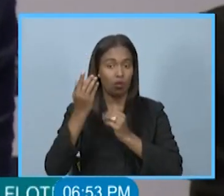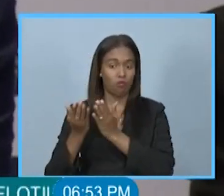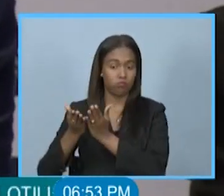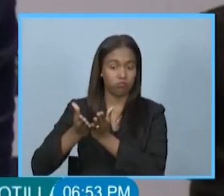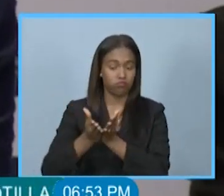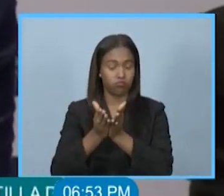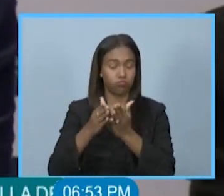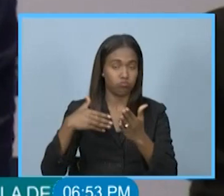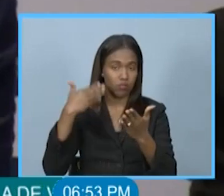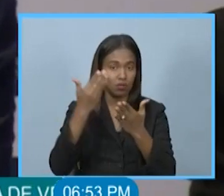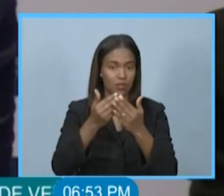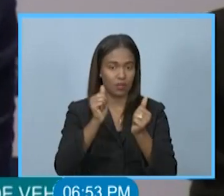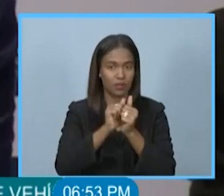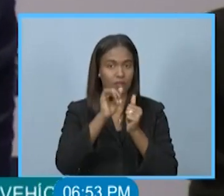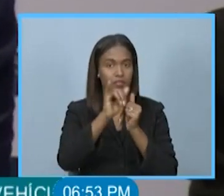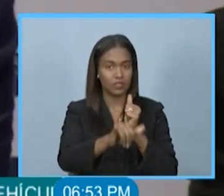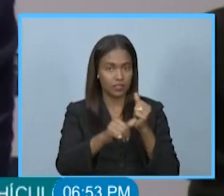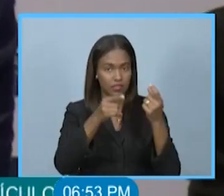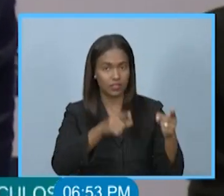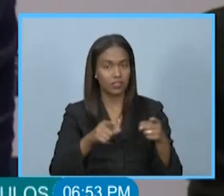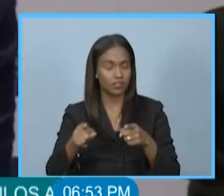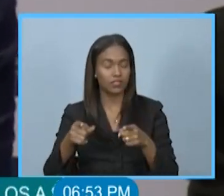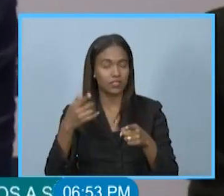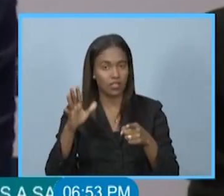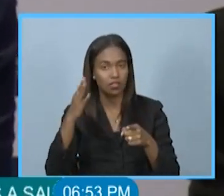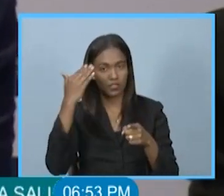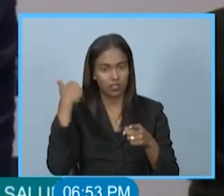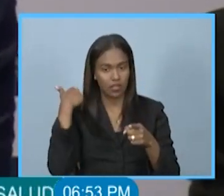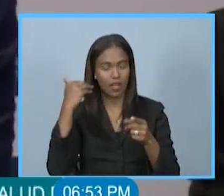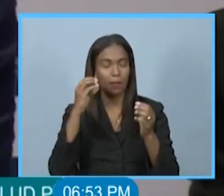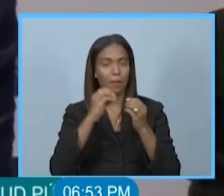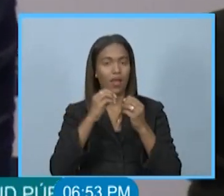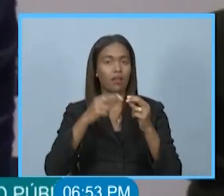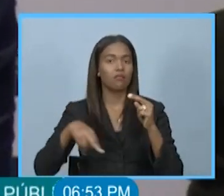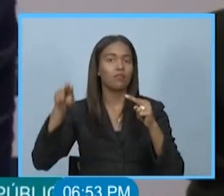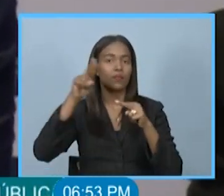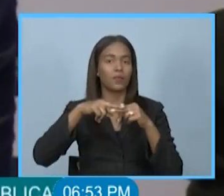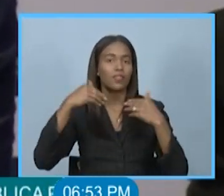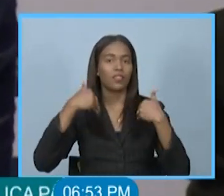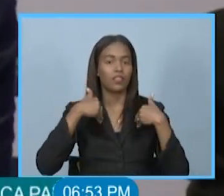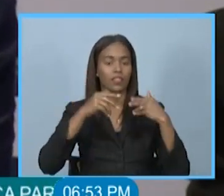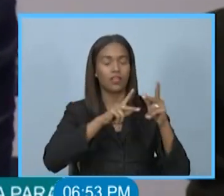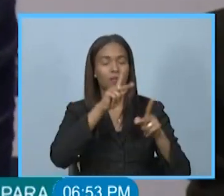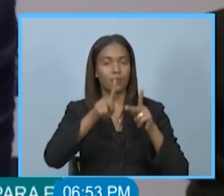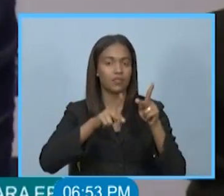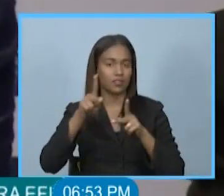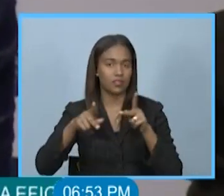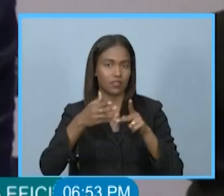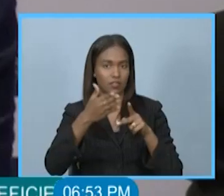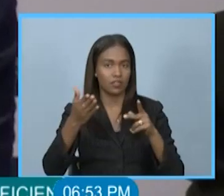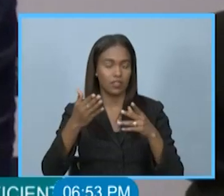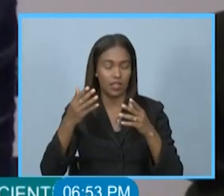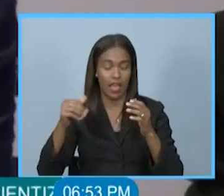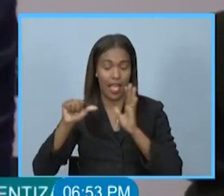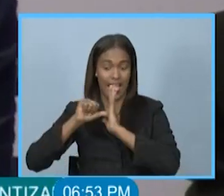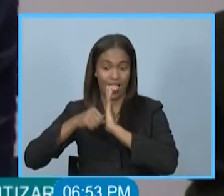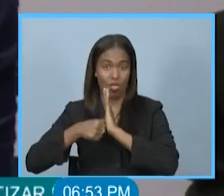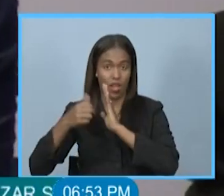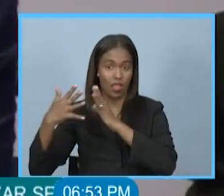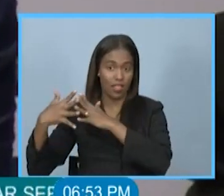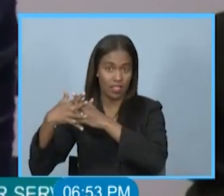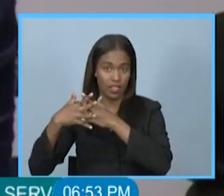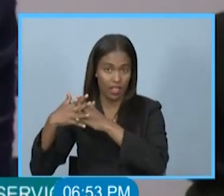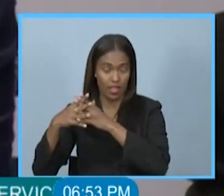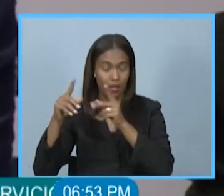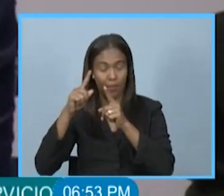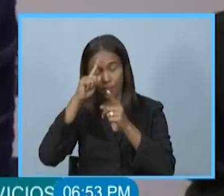clasificados como csi que es la clasificación más alta que dan los cbps las aduanas de Estados Unidos y por